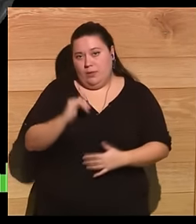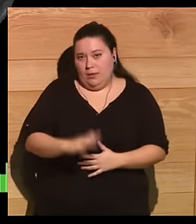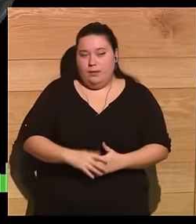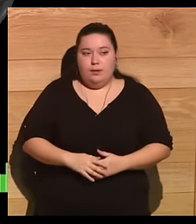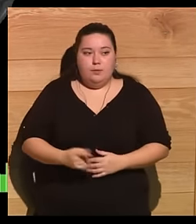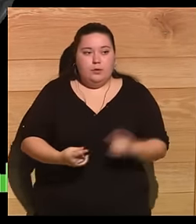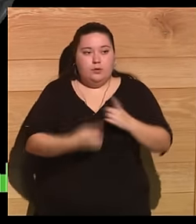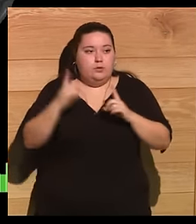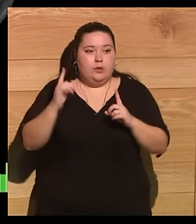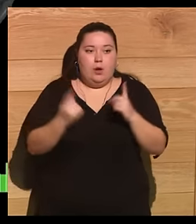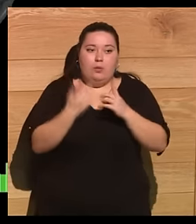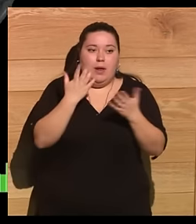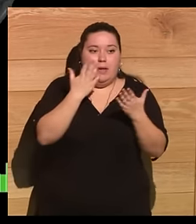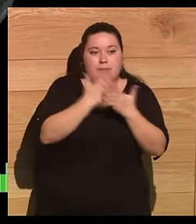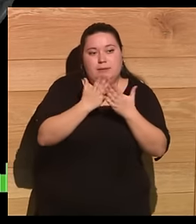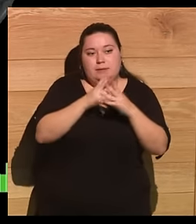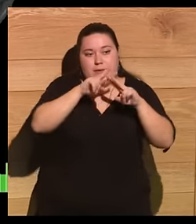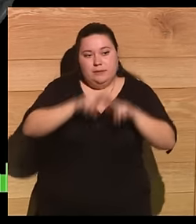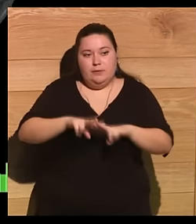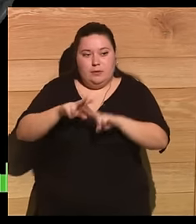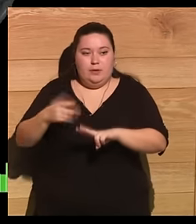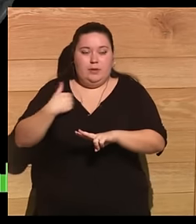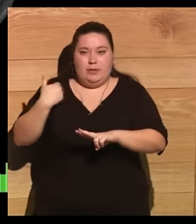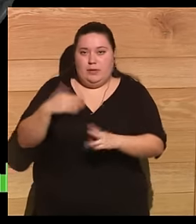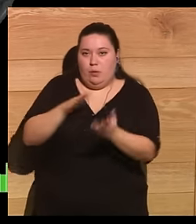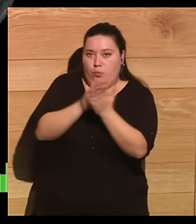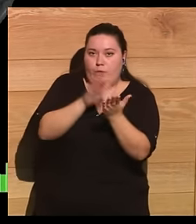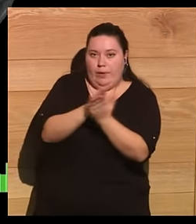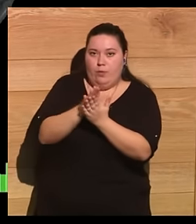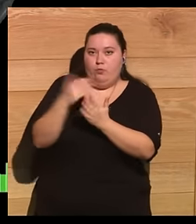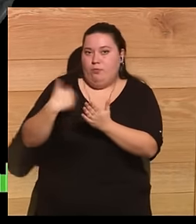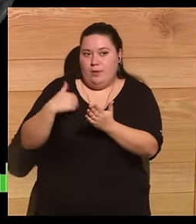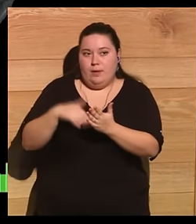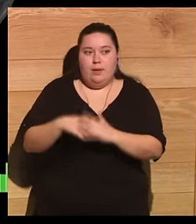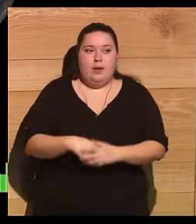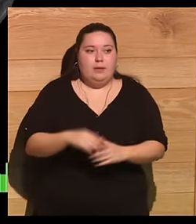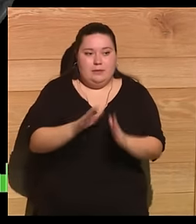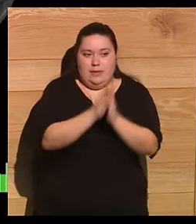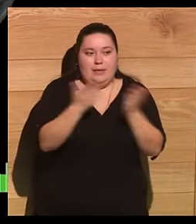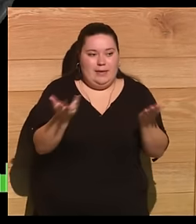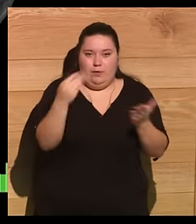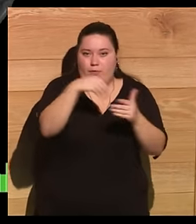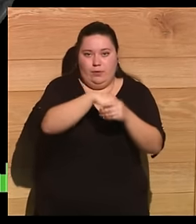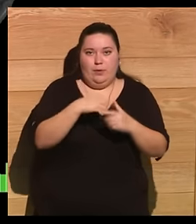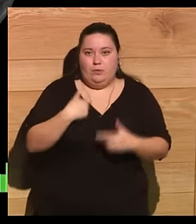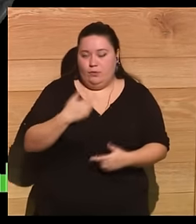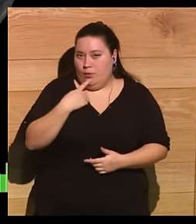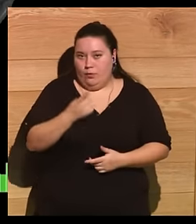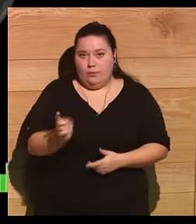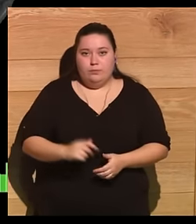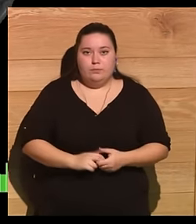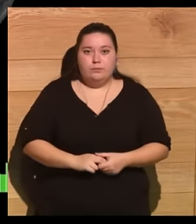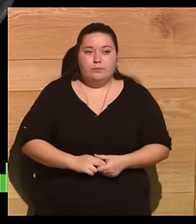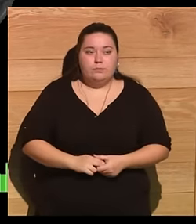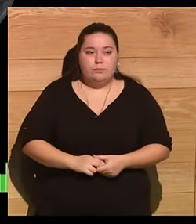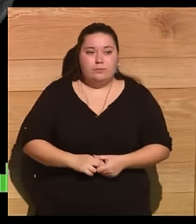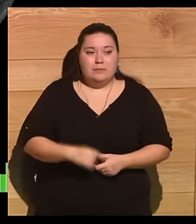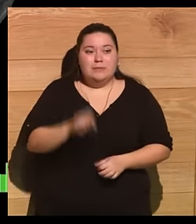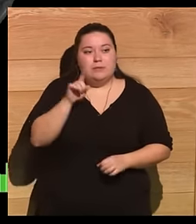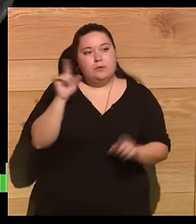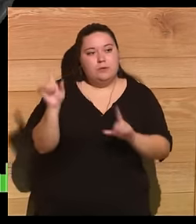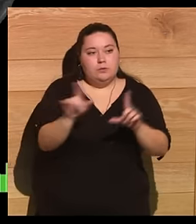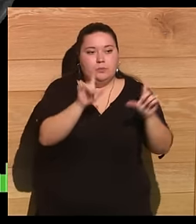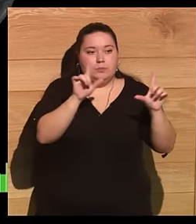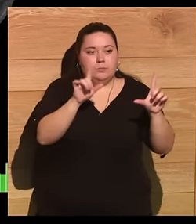bueno, estas son algunas de las investigaciones que se están publicando en últimas fechas. Esto ya está en el libro, ya os lo anticipo. Es una